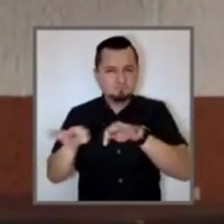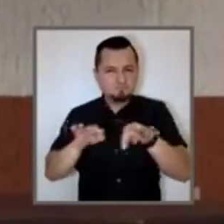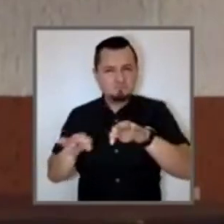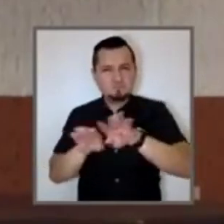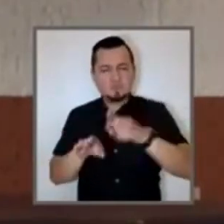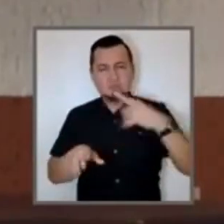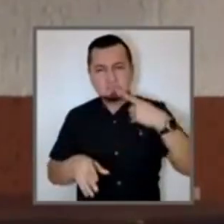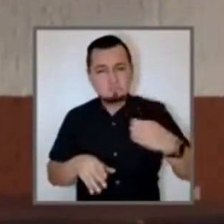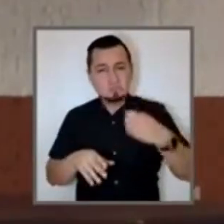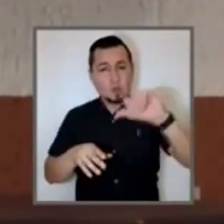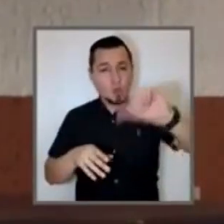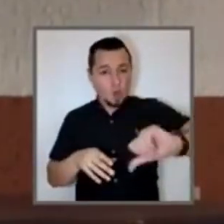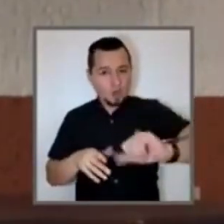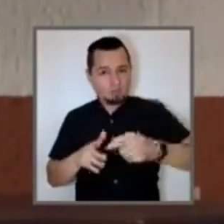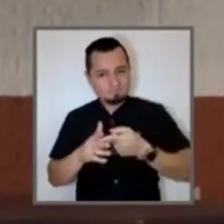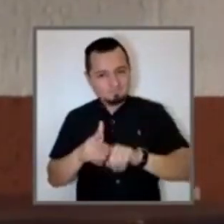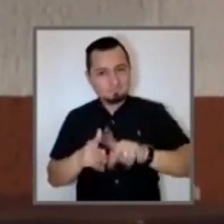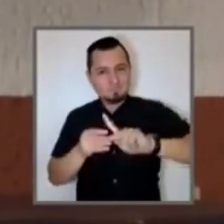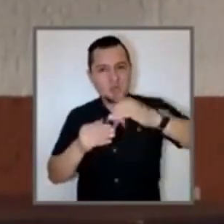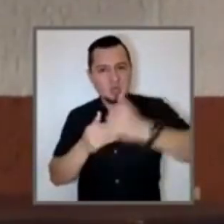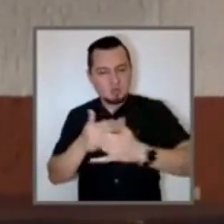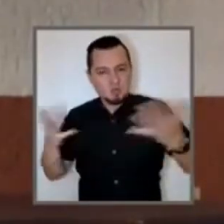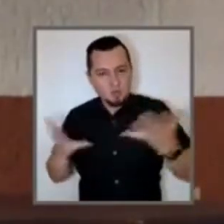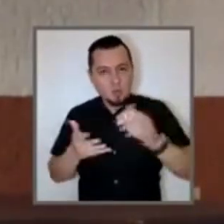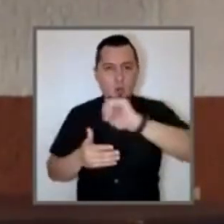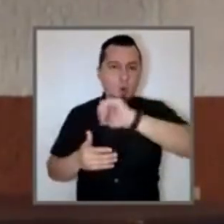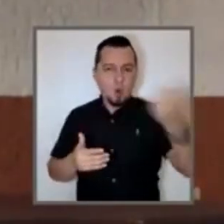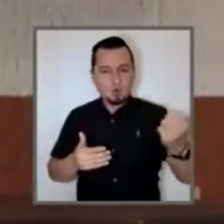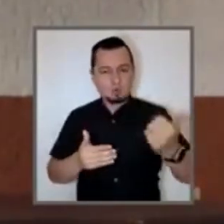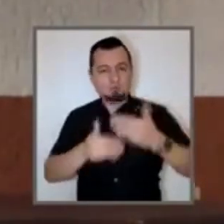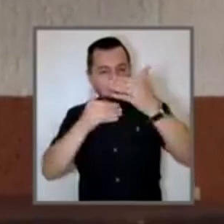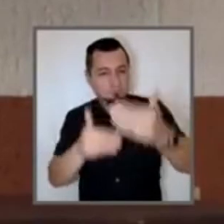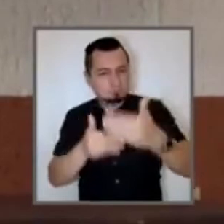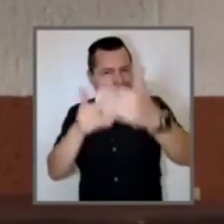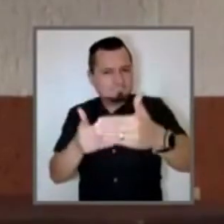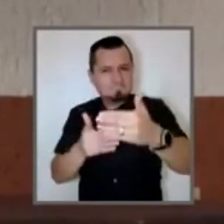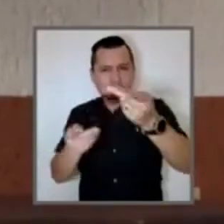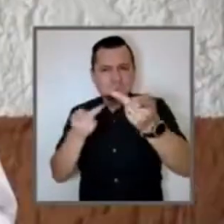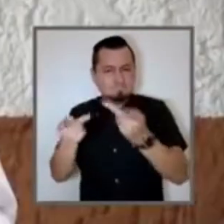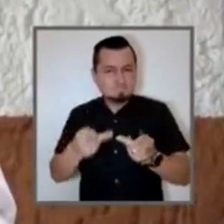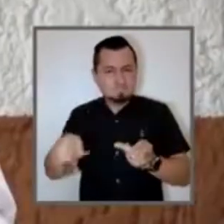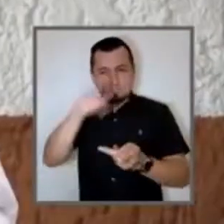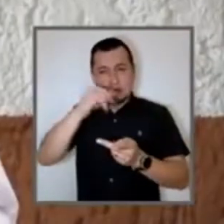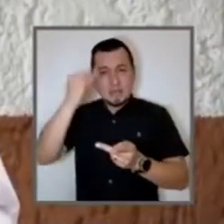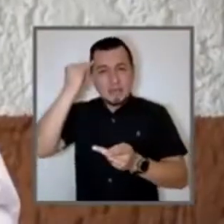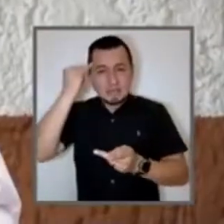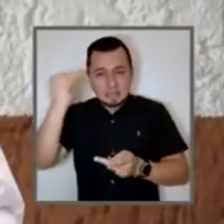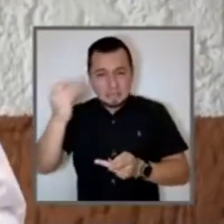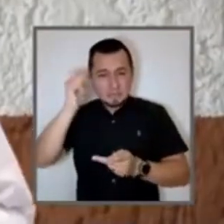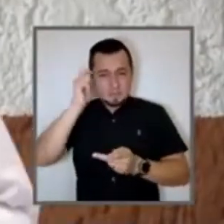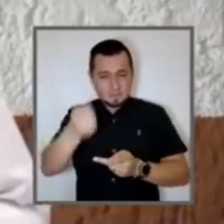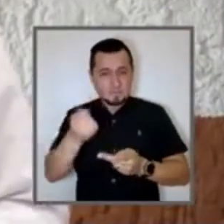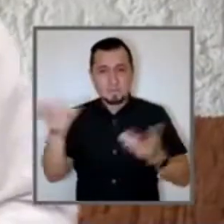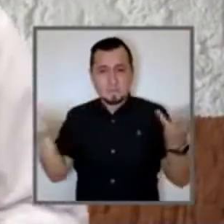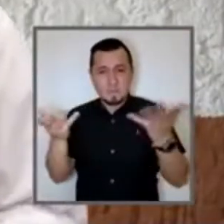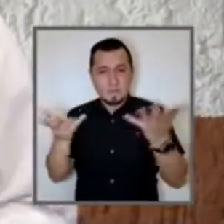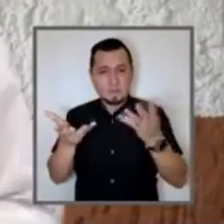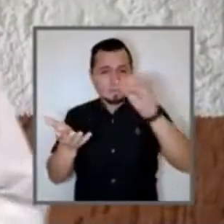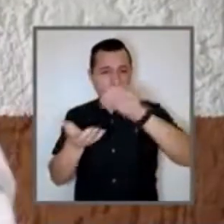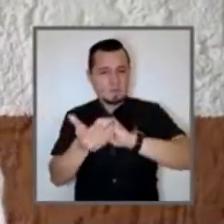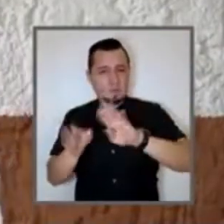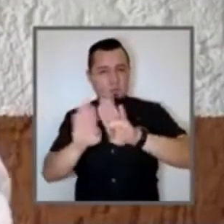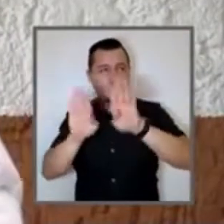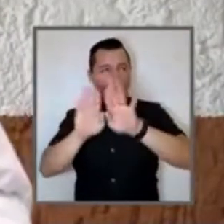Aunque no canta victoria, el gobernador Enrique Alfaro Ramírez defendió cómo se ha manejado la pandemia del COVID-19 en Jalisco,